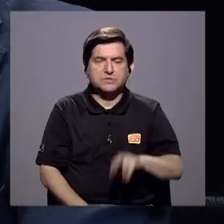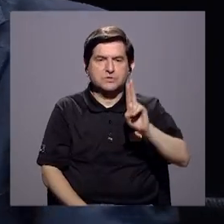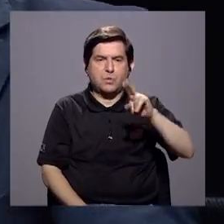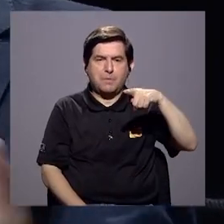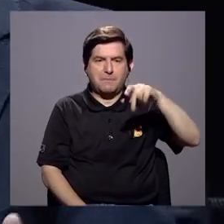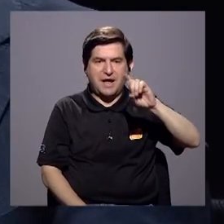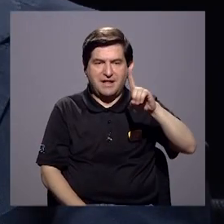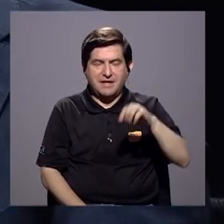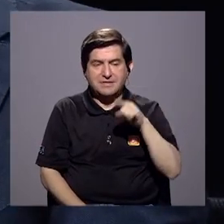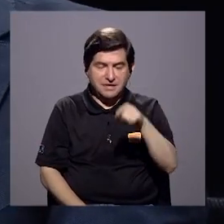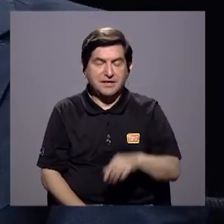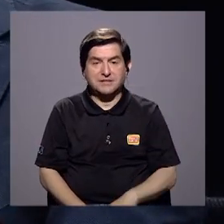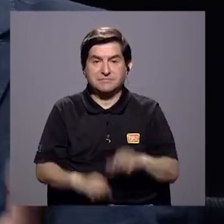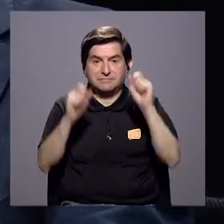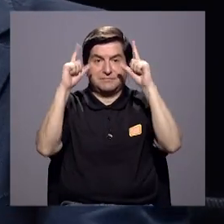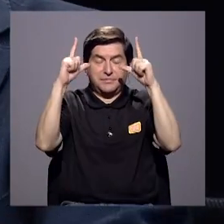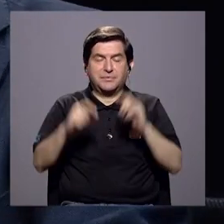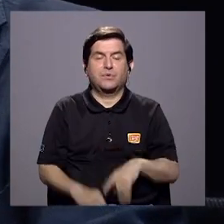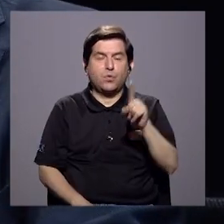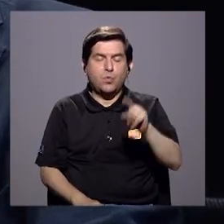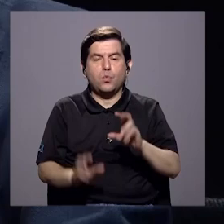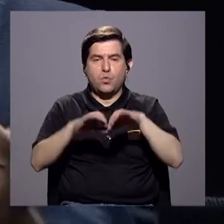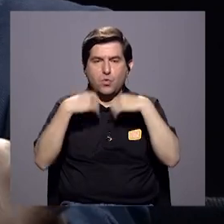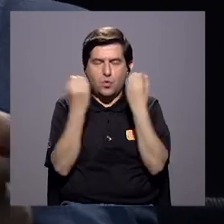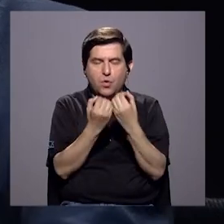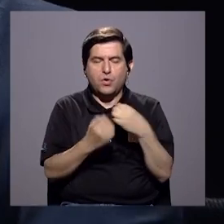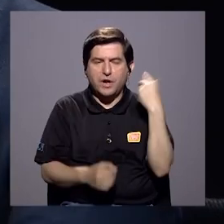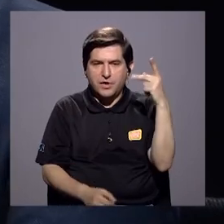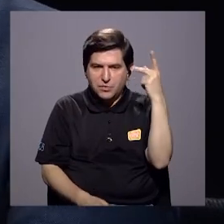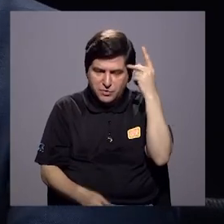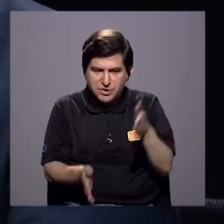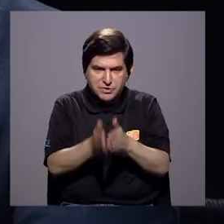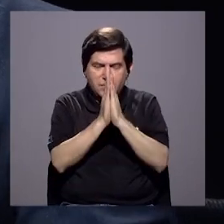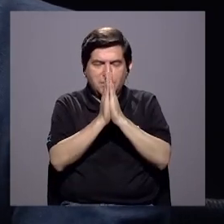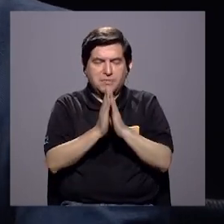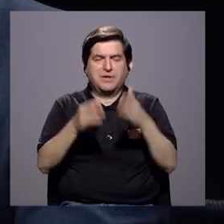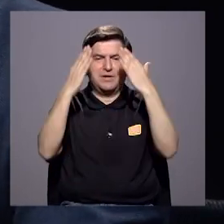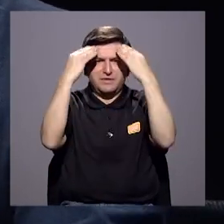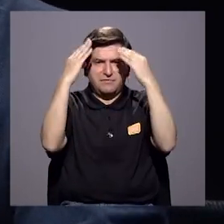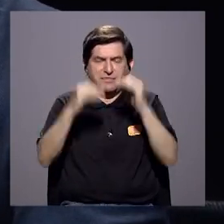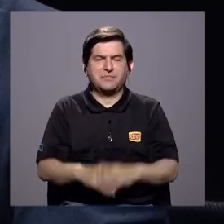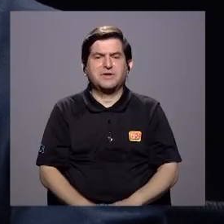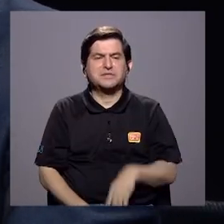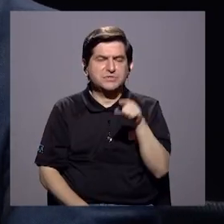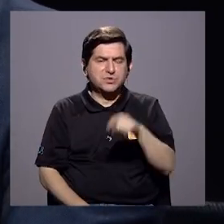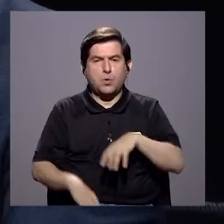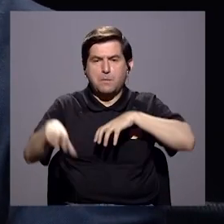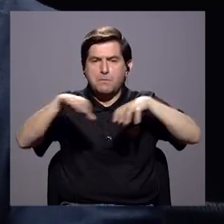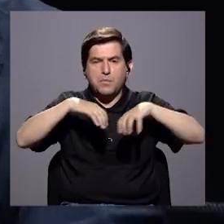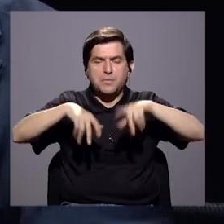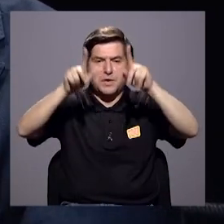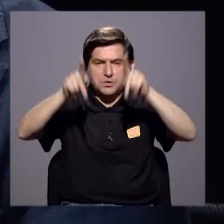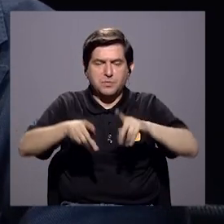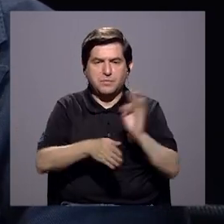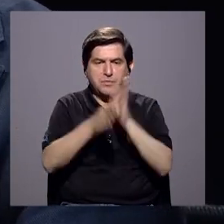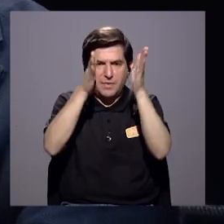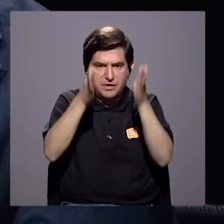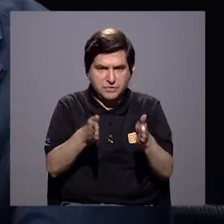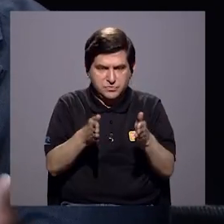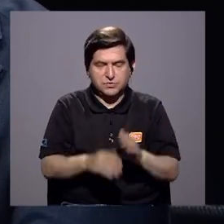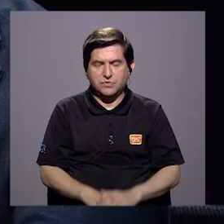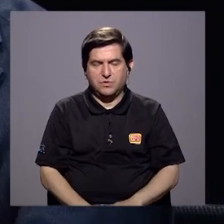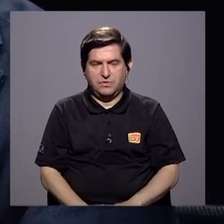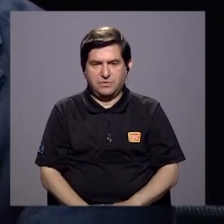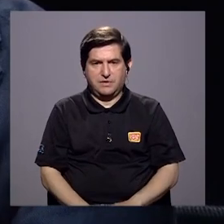es escandaloso que un órgano político podría solicitar la información de cuál es la trayectoria de desplazamiento de un funcionario o